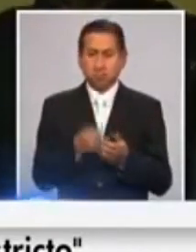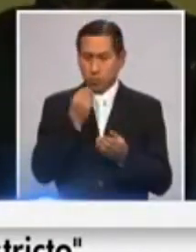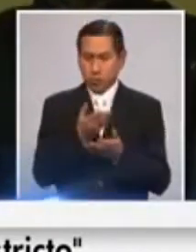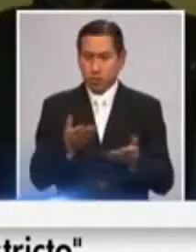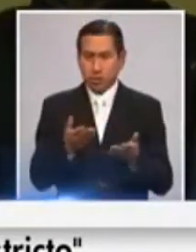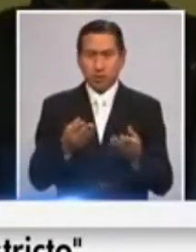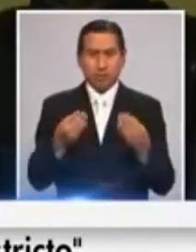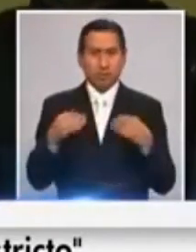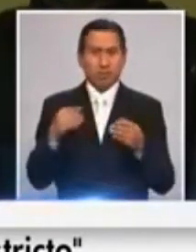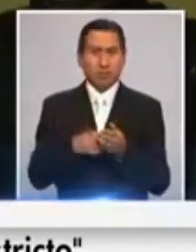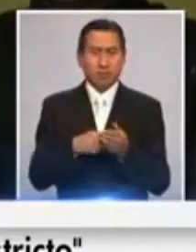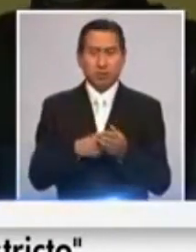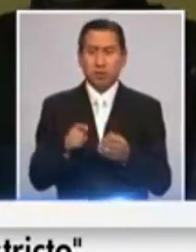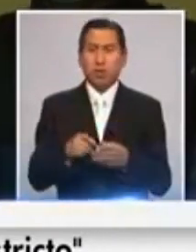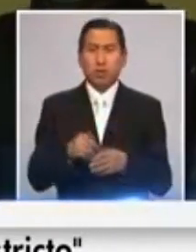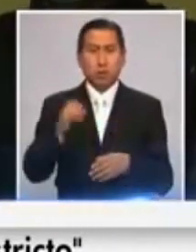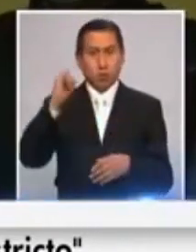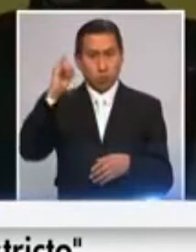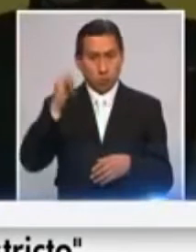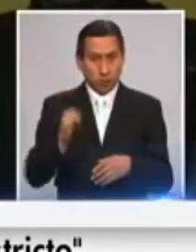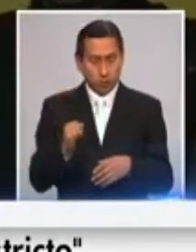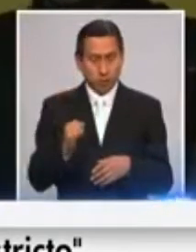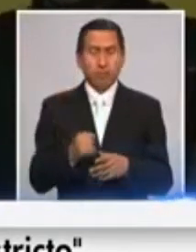alimentos los días jueves,